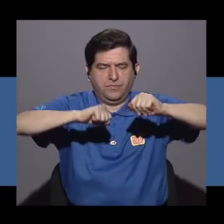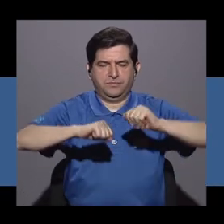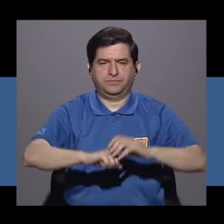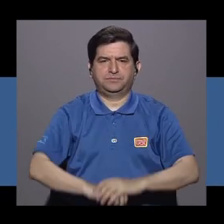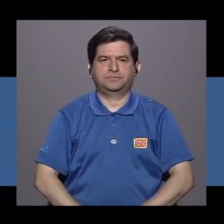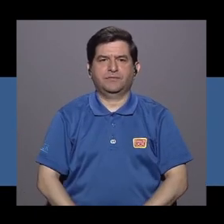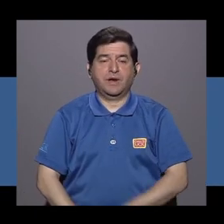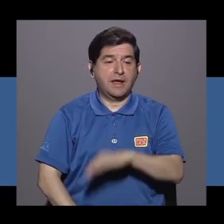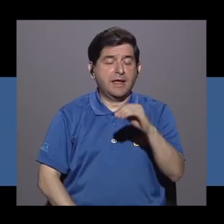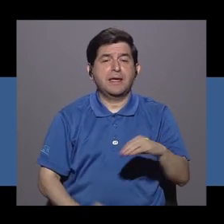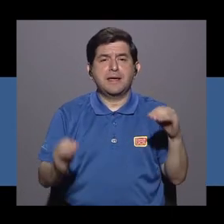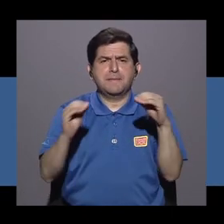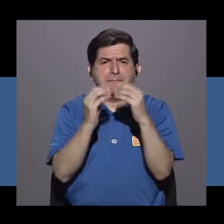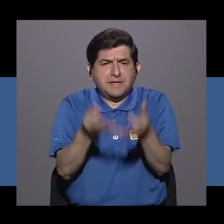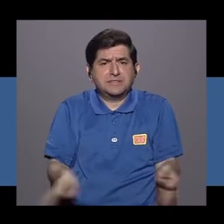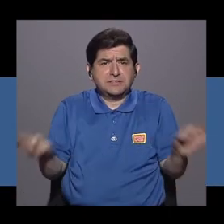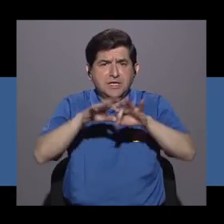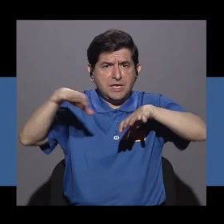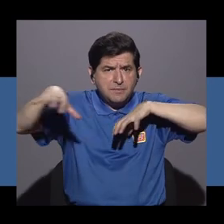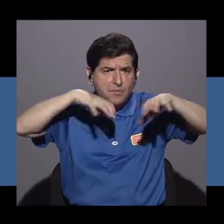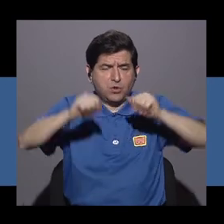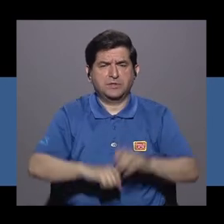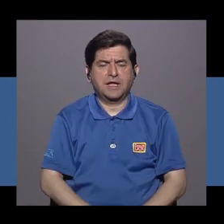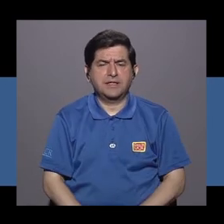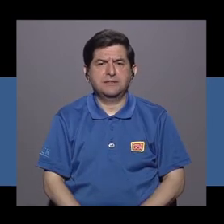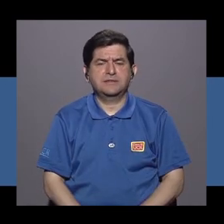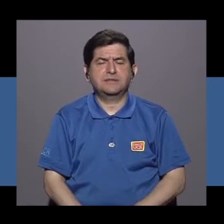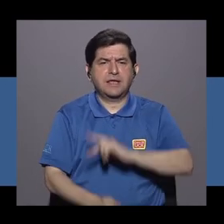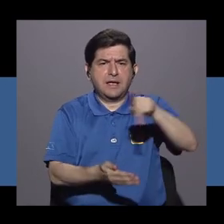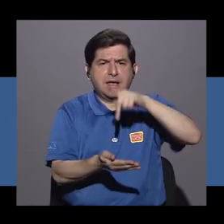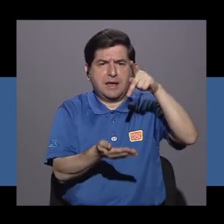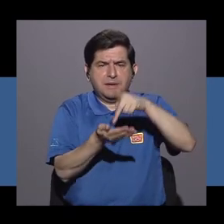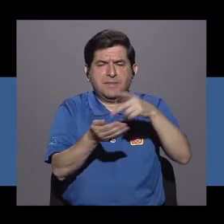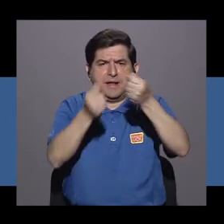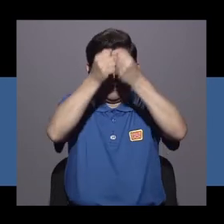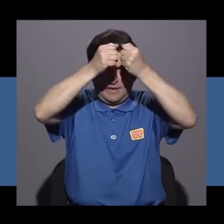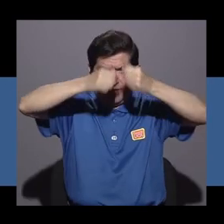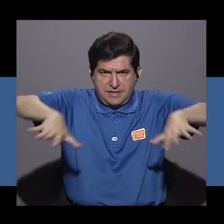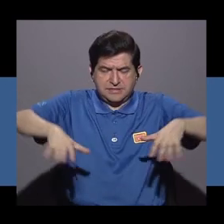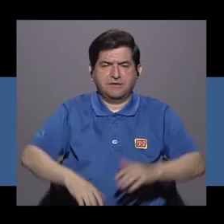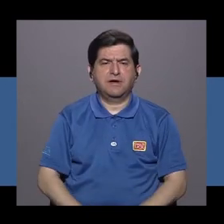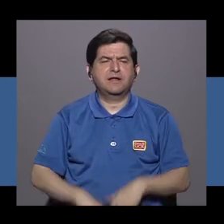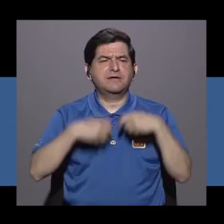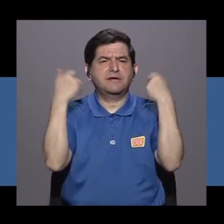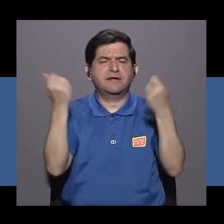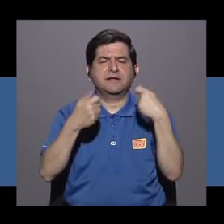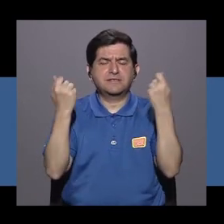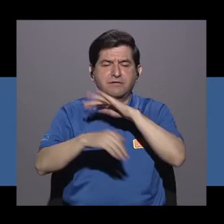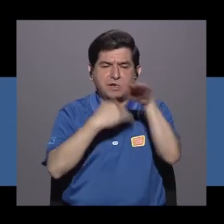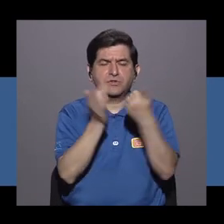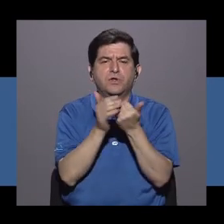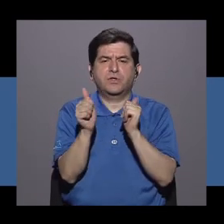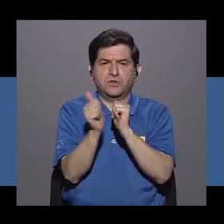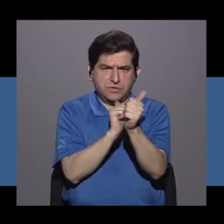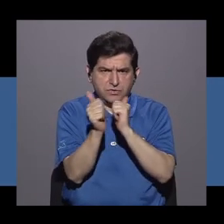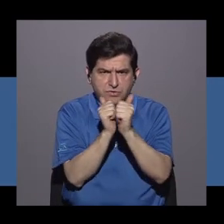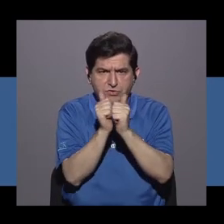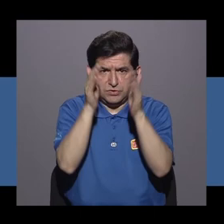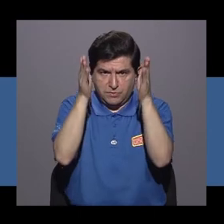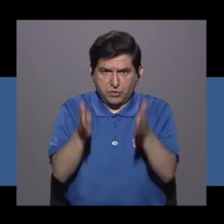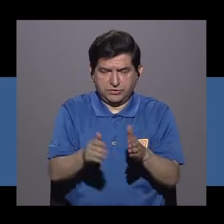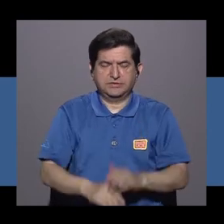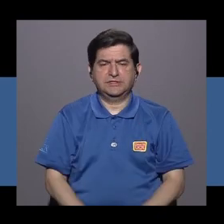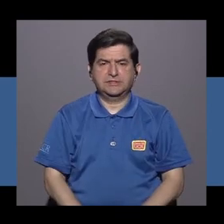actividad, y el máximo evento va a ser allá en el Parque Metropolitano La Sabana, donde vamos a celebrar todos los que practicamos